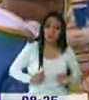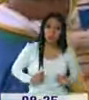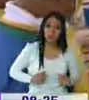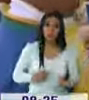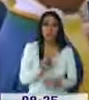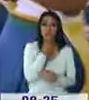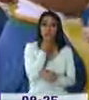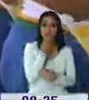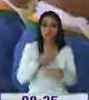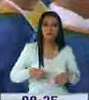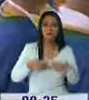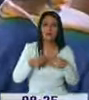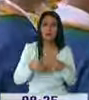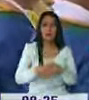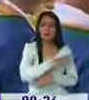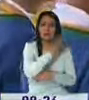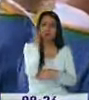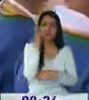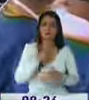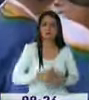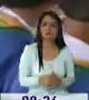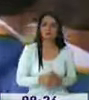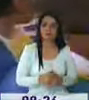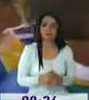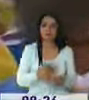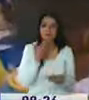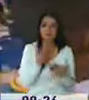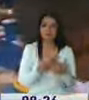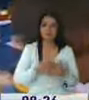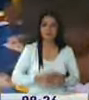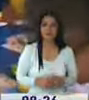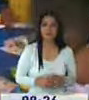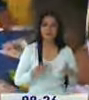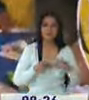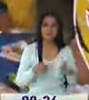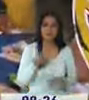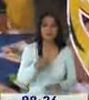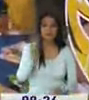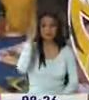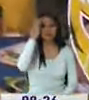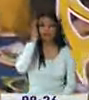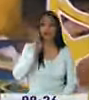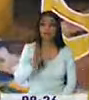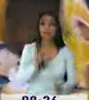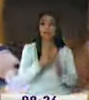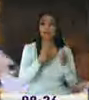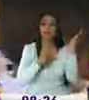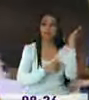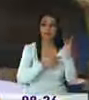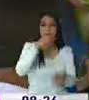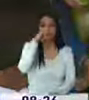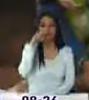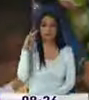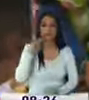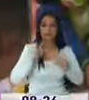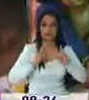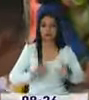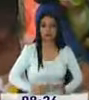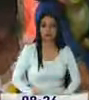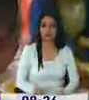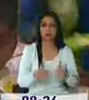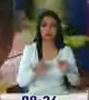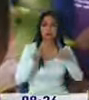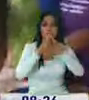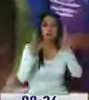va a durar todo el día. Perfecto, gracias Carlos. Pero sabemos que este es parte del programa Niños Saludables que realiza la empresa